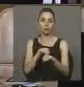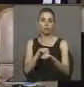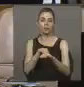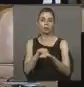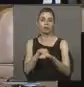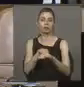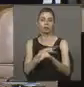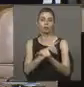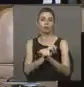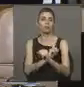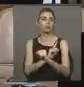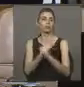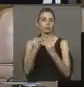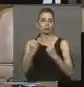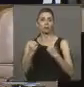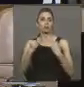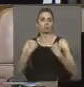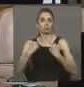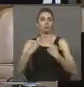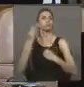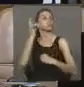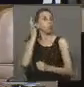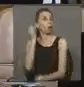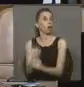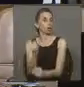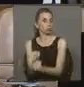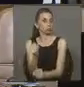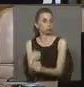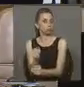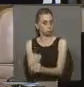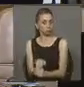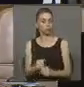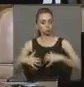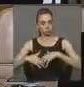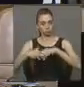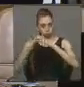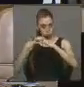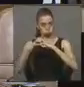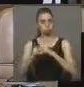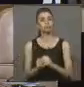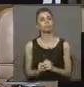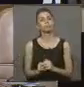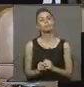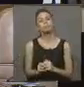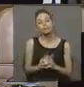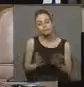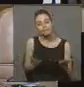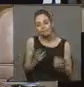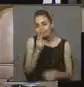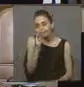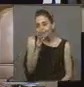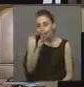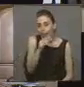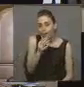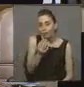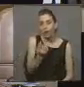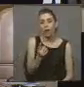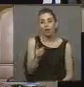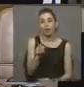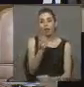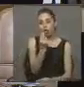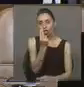fortaleza del trabajo femenino. Pero, sin embargo, echamos de menos que no haya uno solo de estos